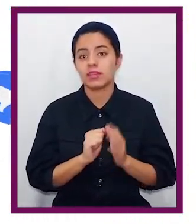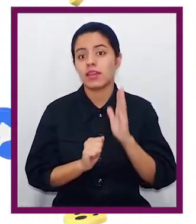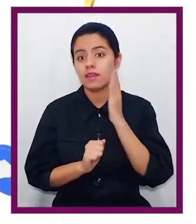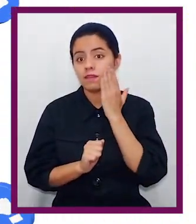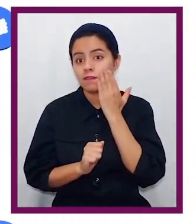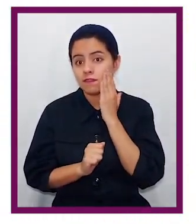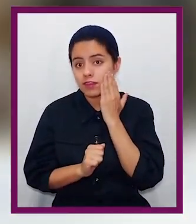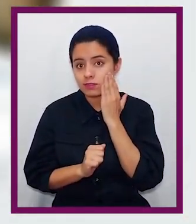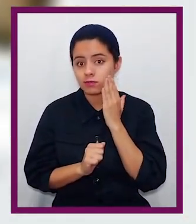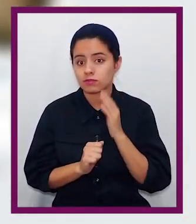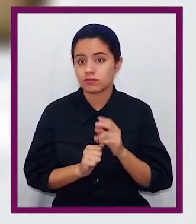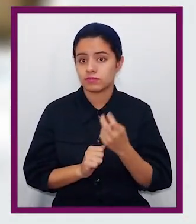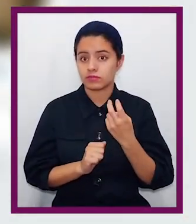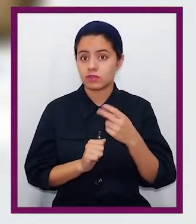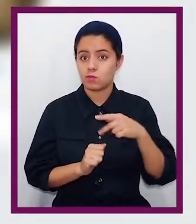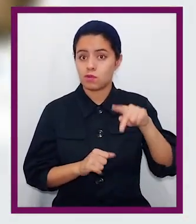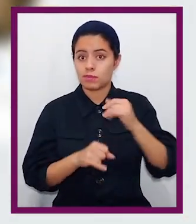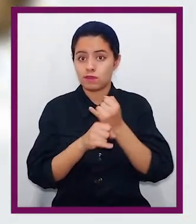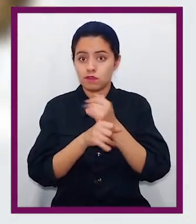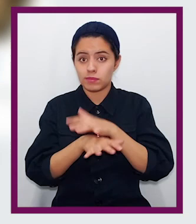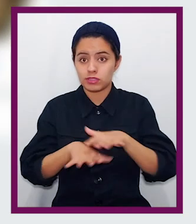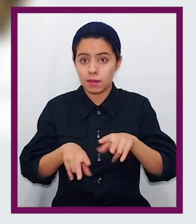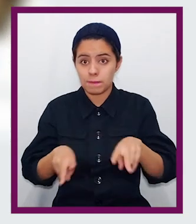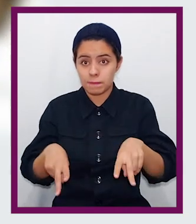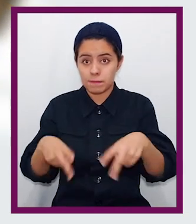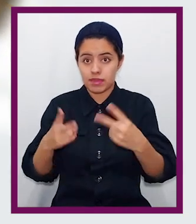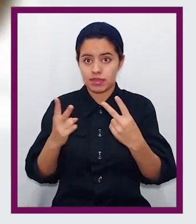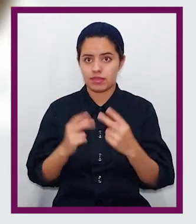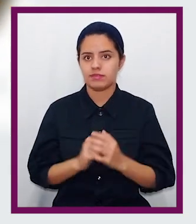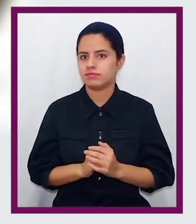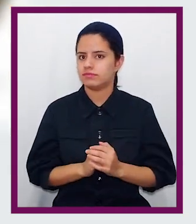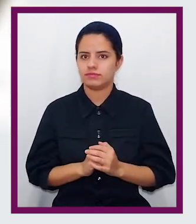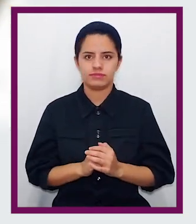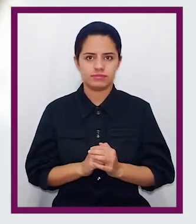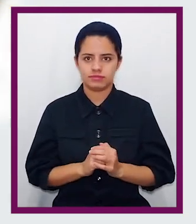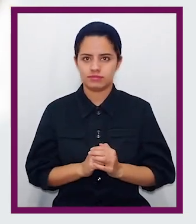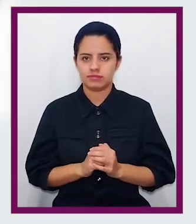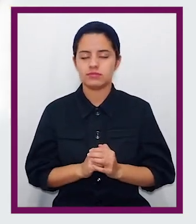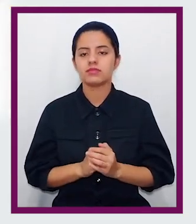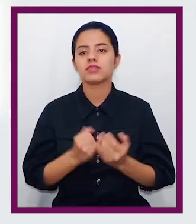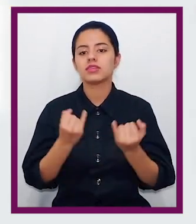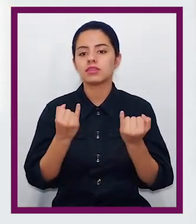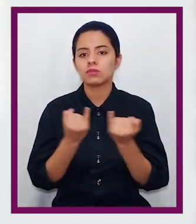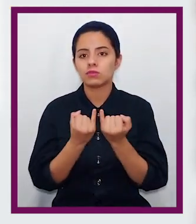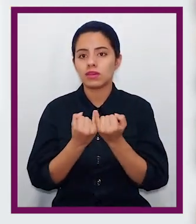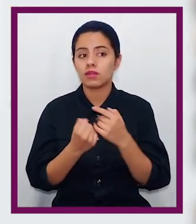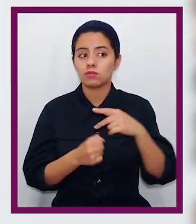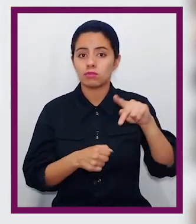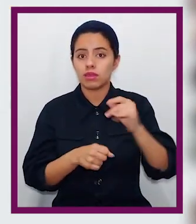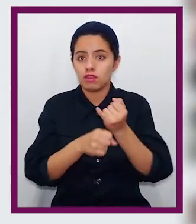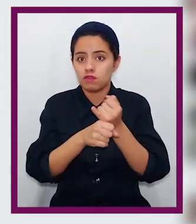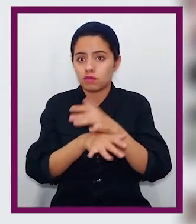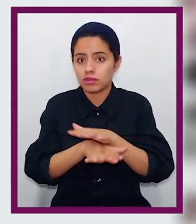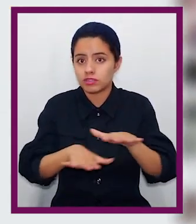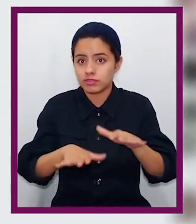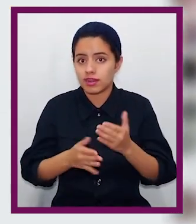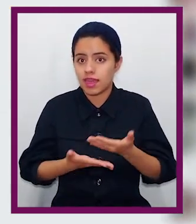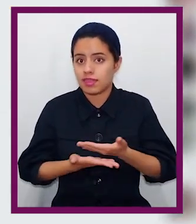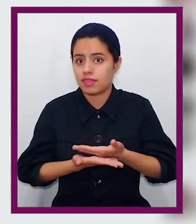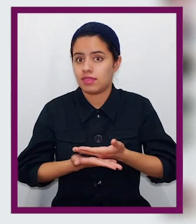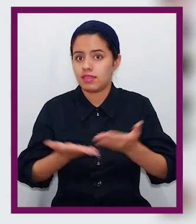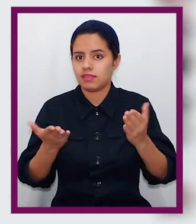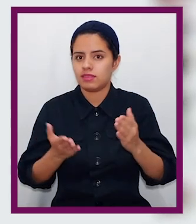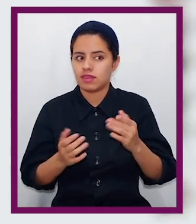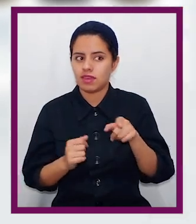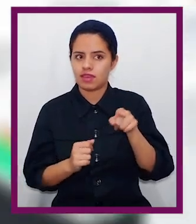aclara Facebook que no vende nuestros datos personales a los anunciantes y que tampoco comparte información que